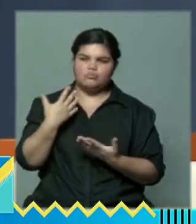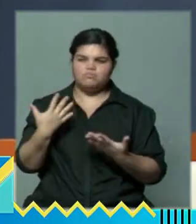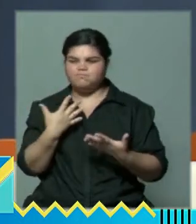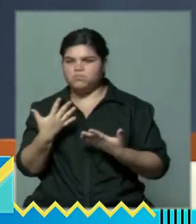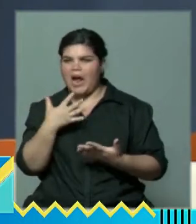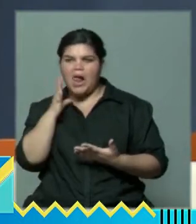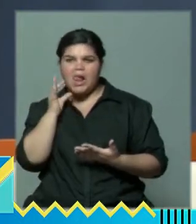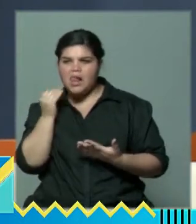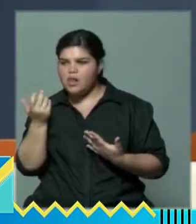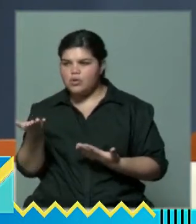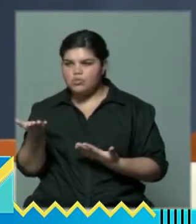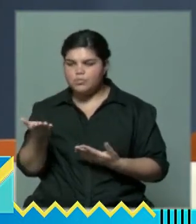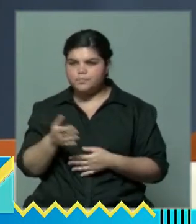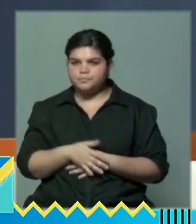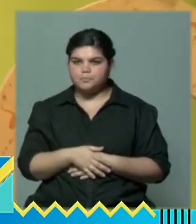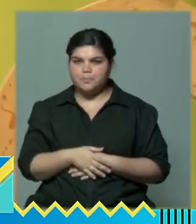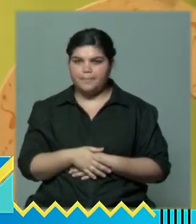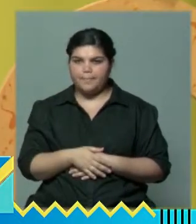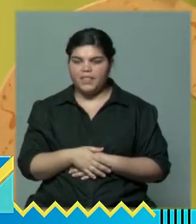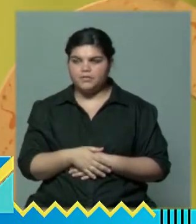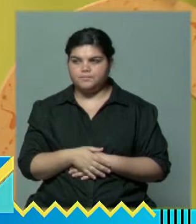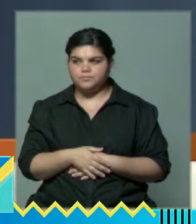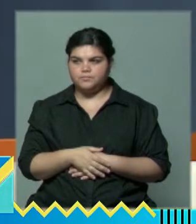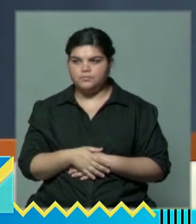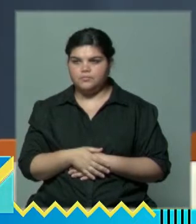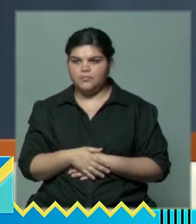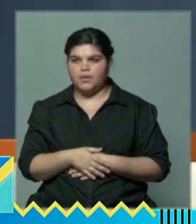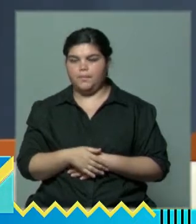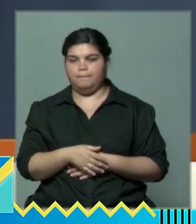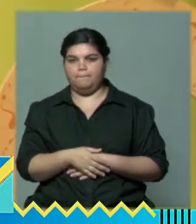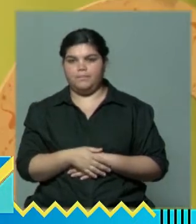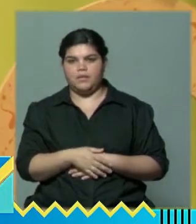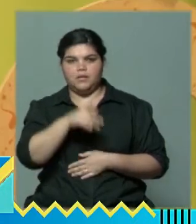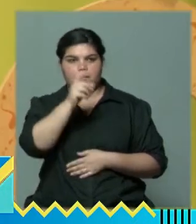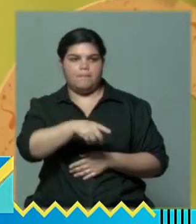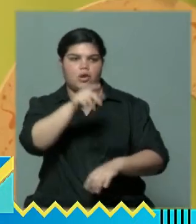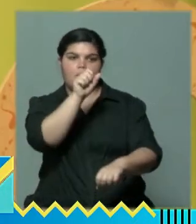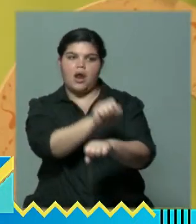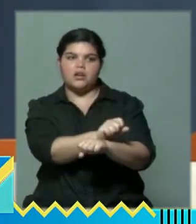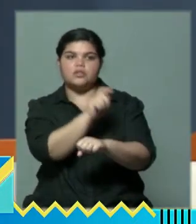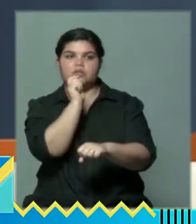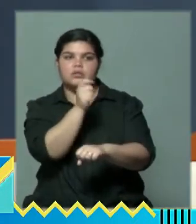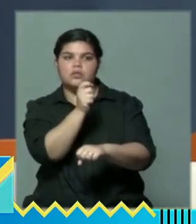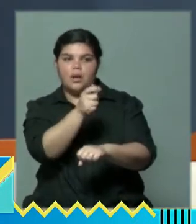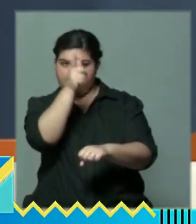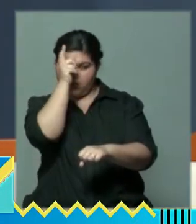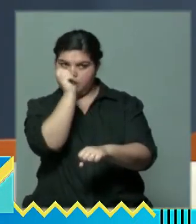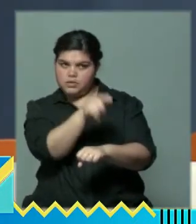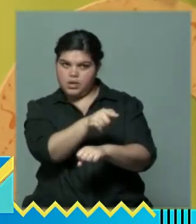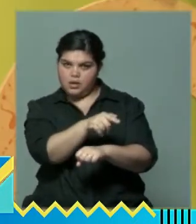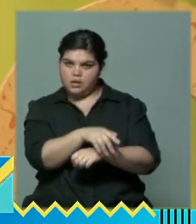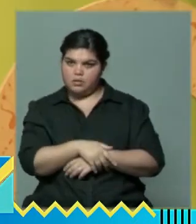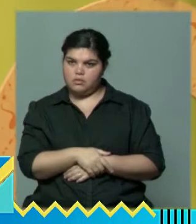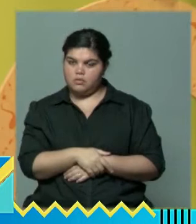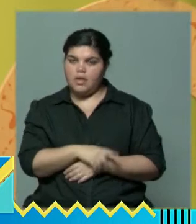ilícito. Y tiene esa actitud sospechosa, no a ver... Pablo, si está el arresto lo ejecuta el policía. Después el juez de falta